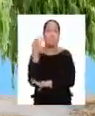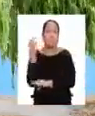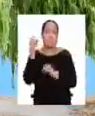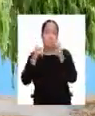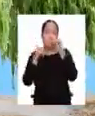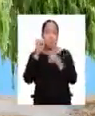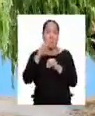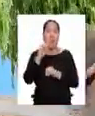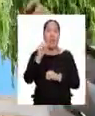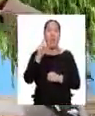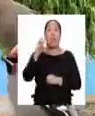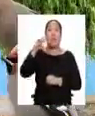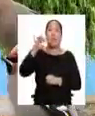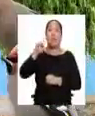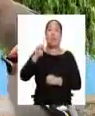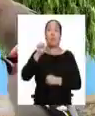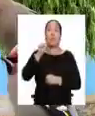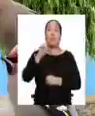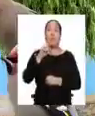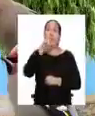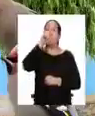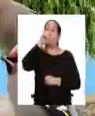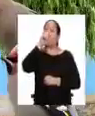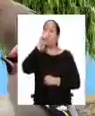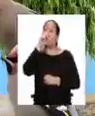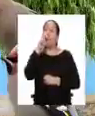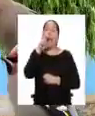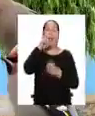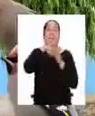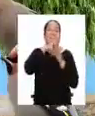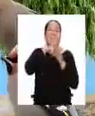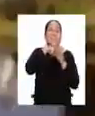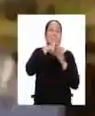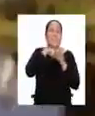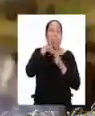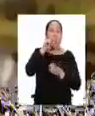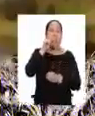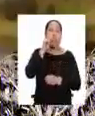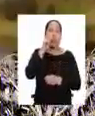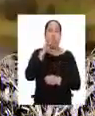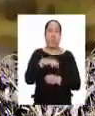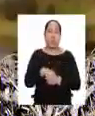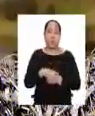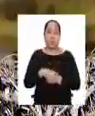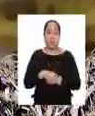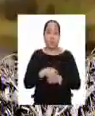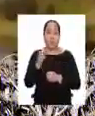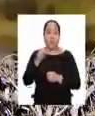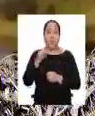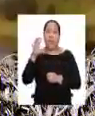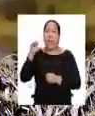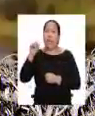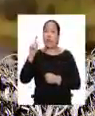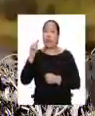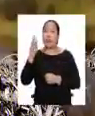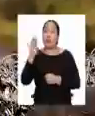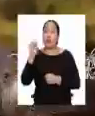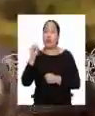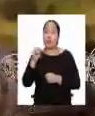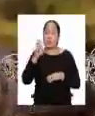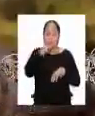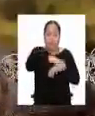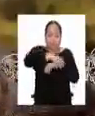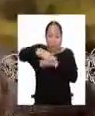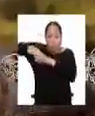y sauces que dieron hogar a pájaros, a castores y otras especies. Las presas que construían los castores